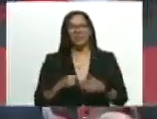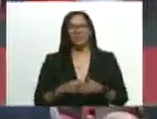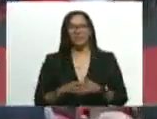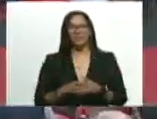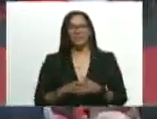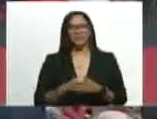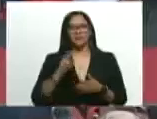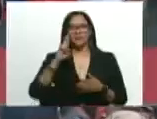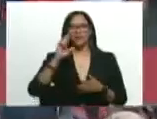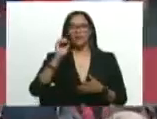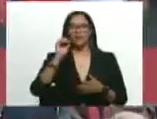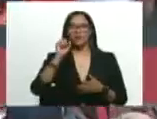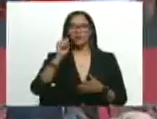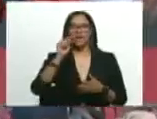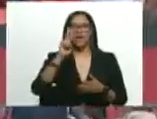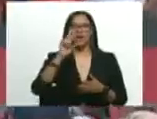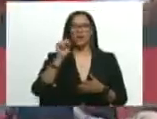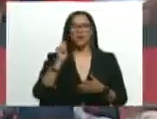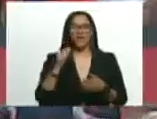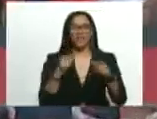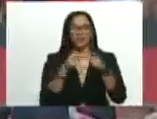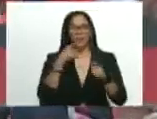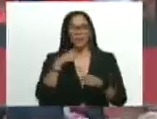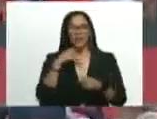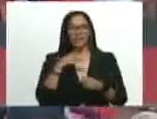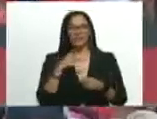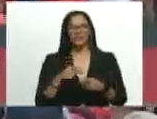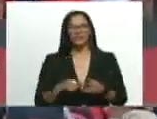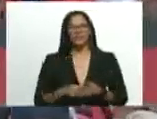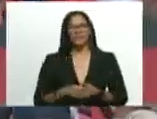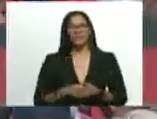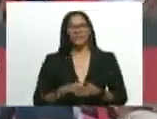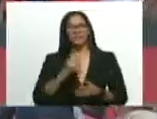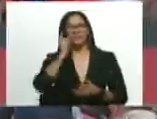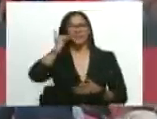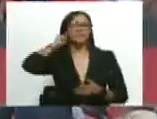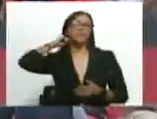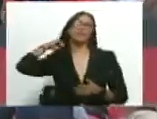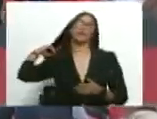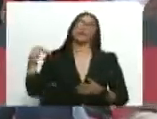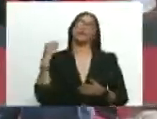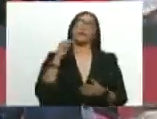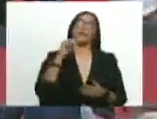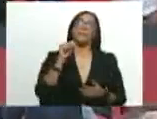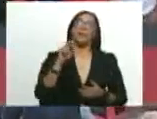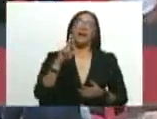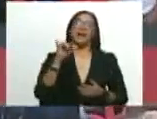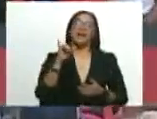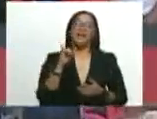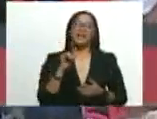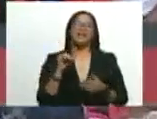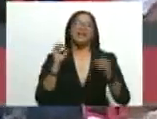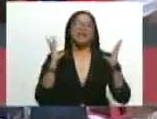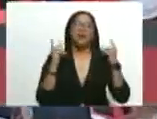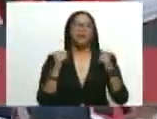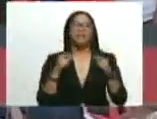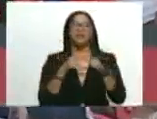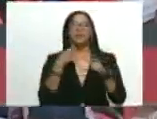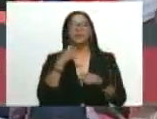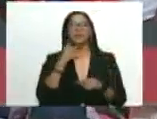Rosaura piñango del equipo político maricarmen León del equipo político